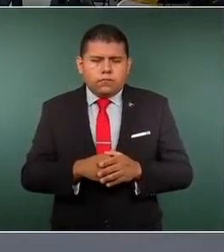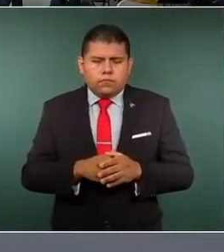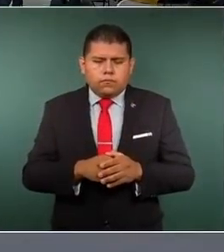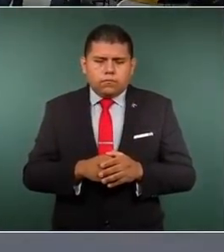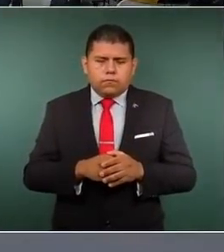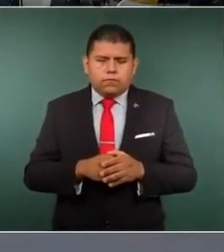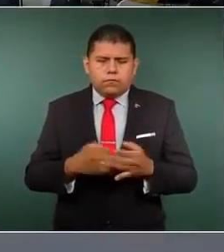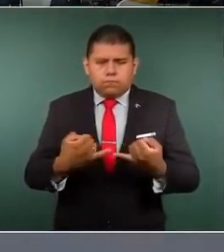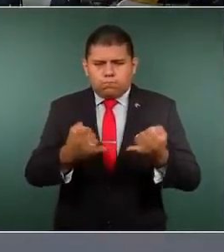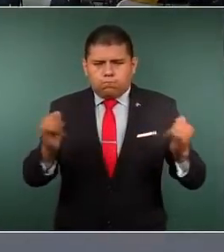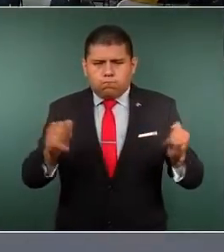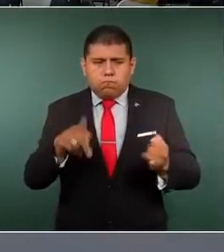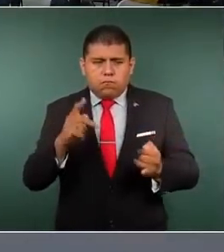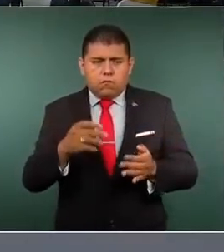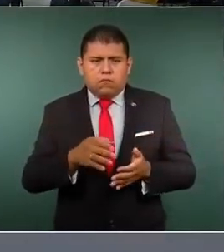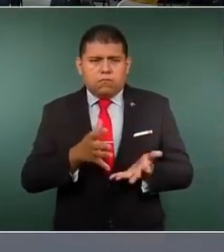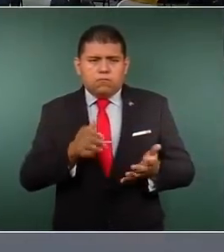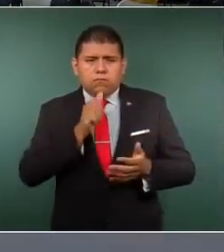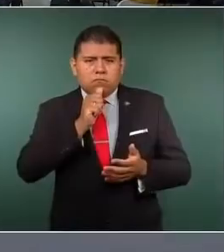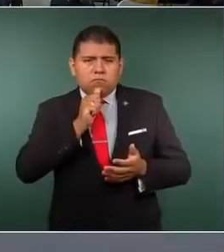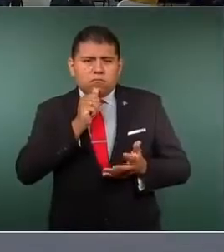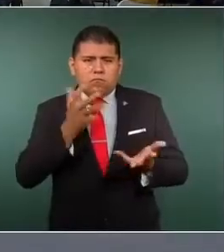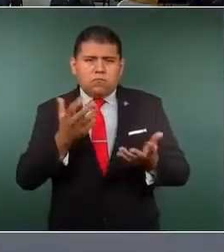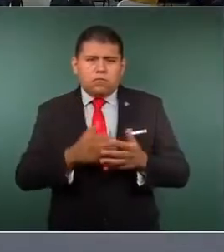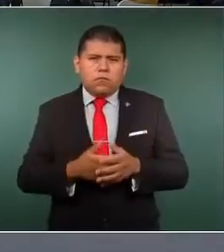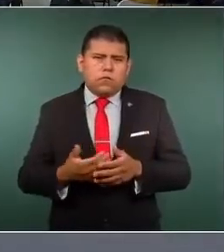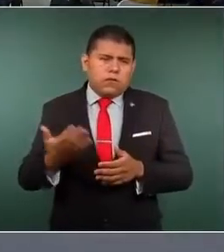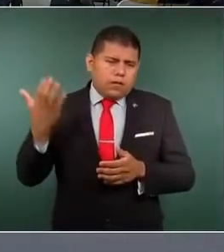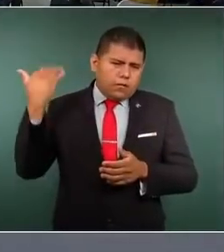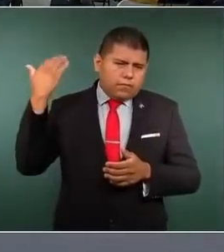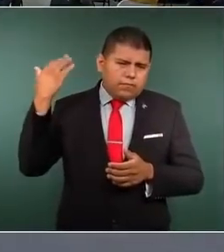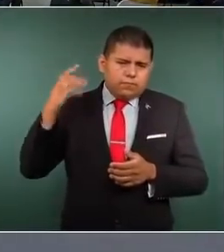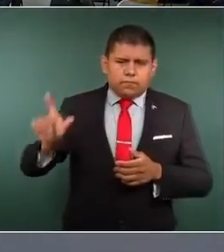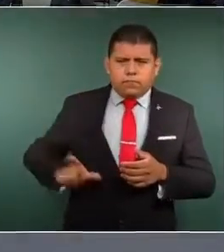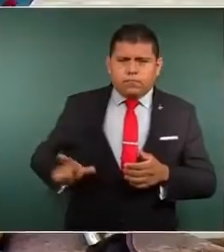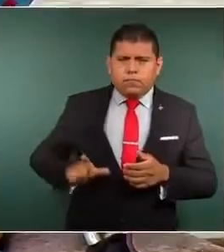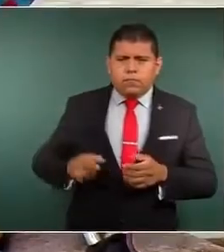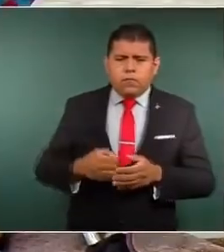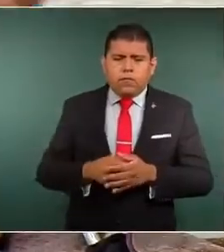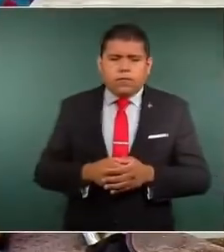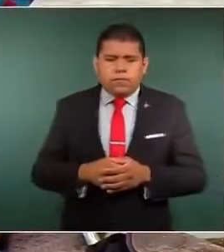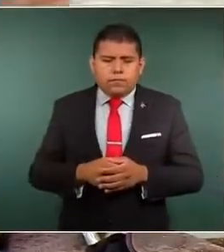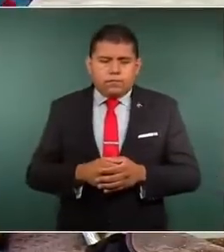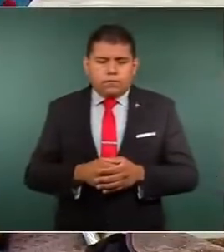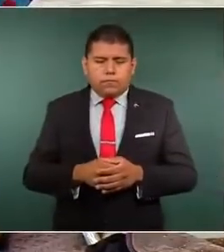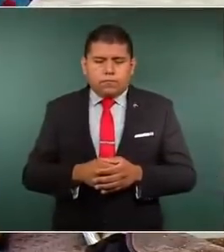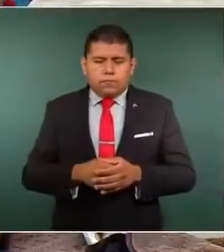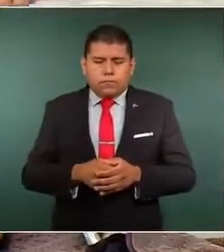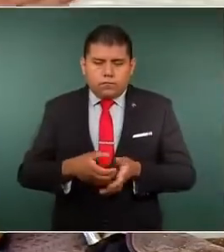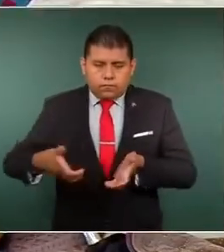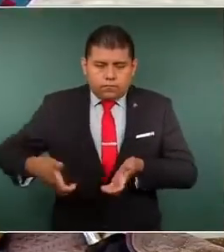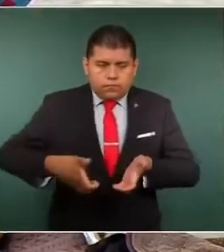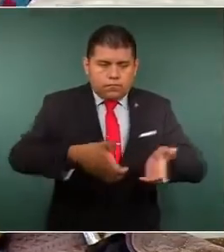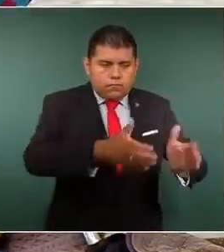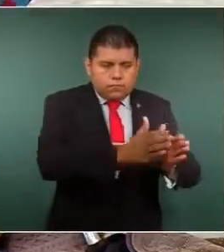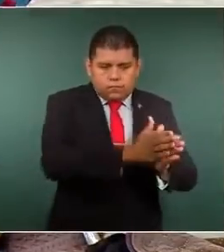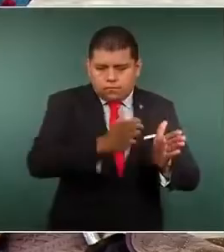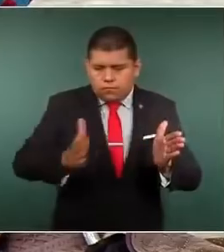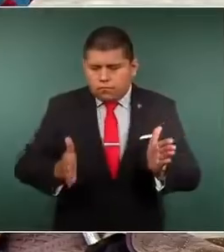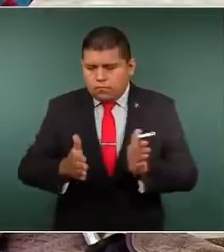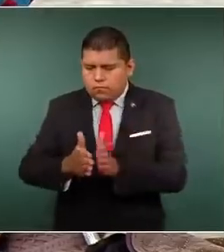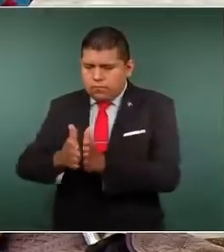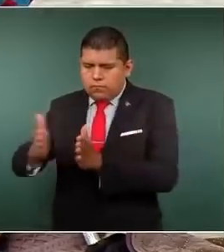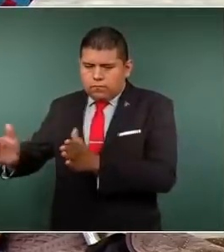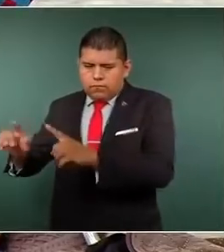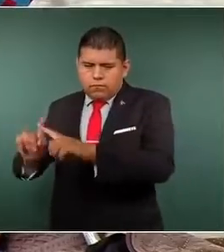sí gracias dos veces dijeron el sexenio pasado que se iba a inaugurar el segundo tramo sí compostela las